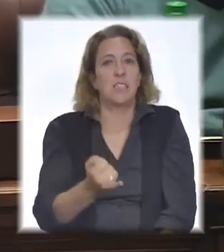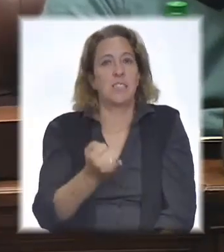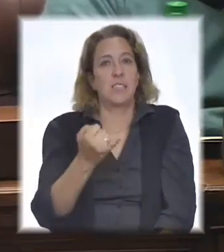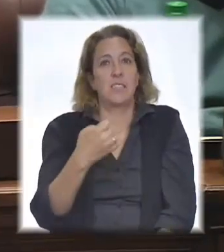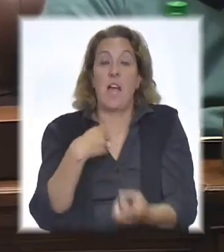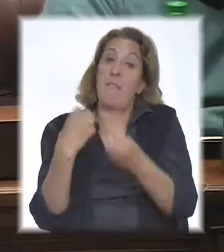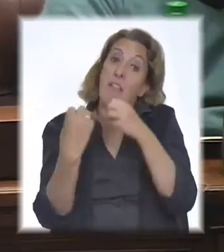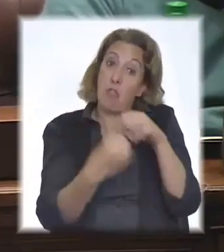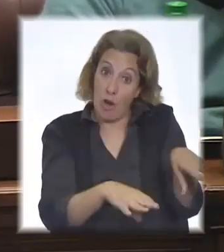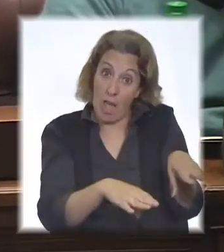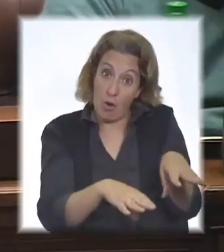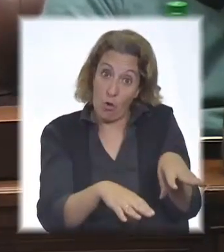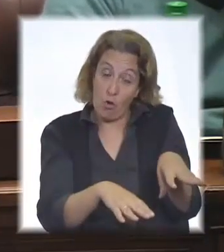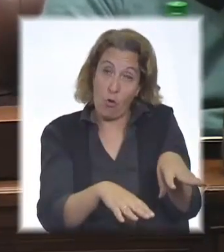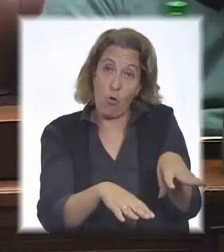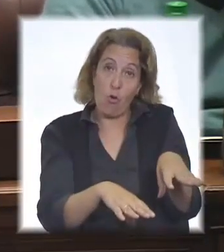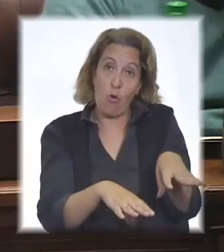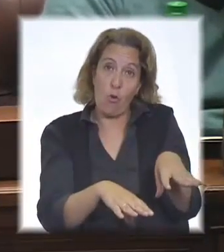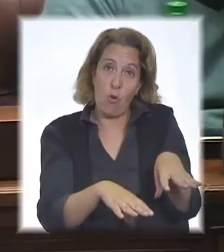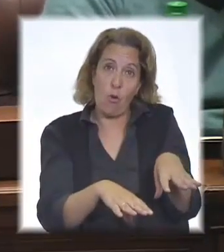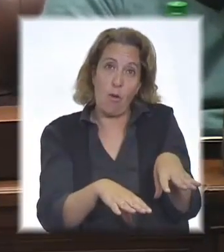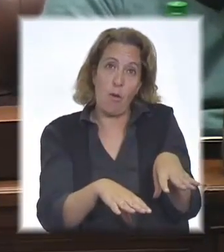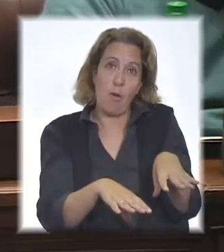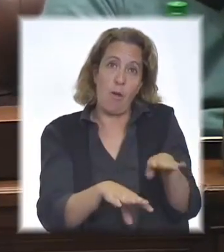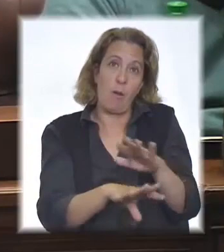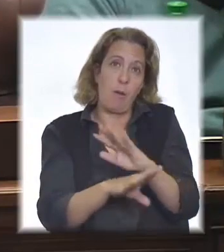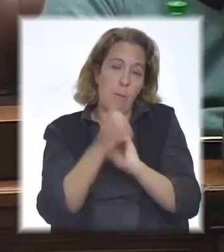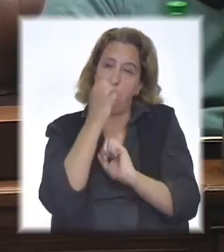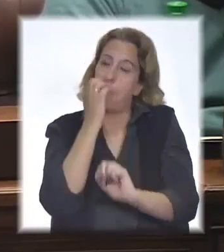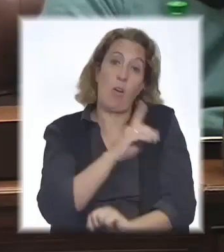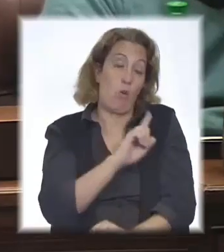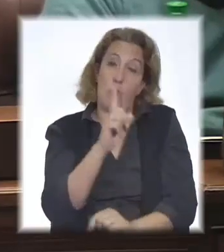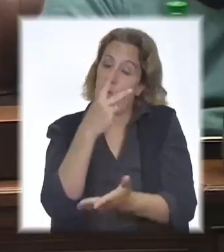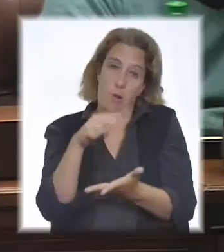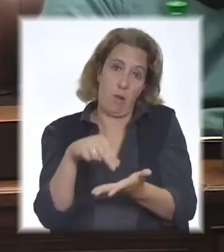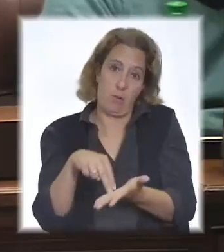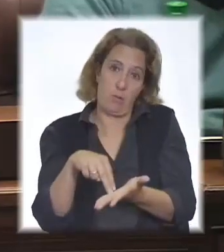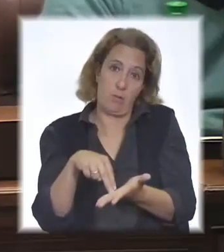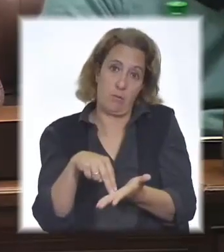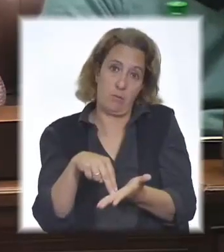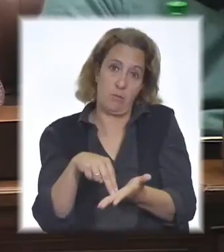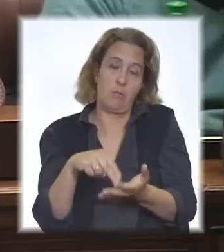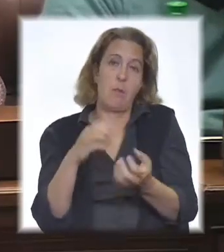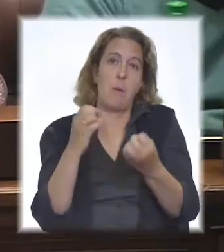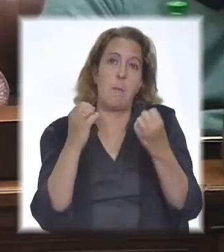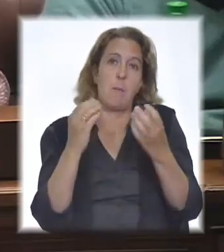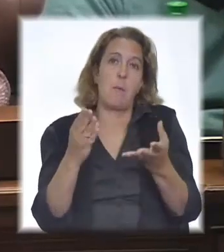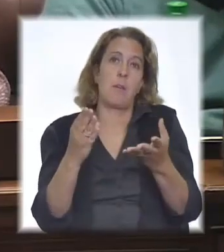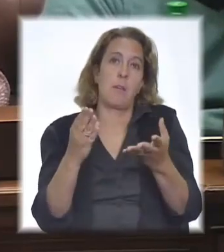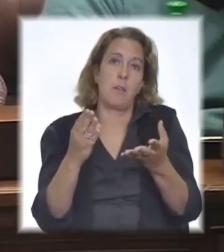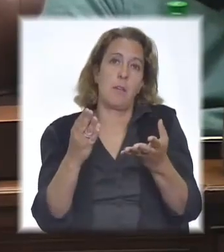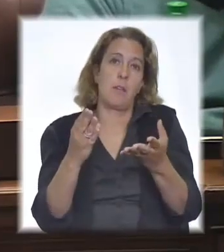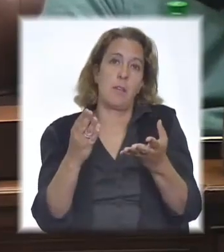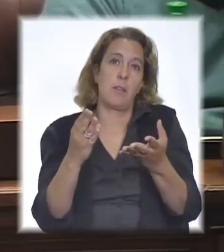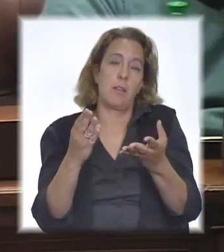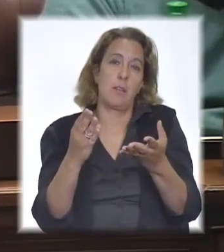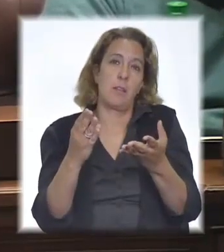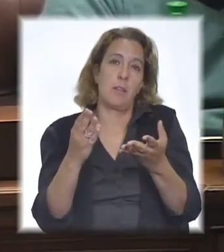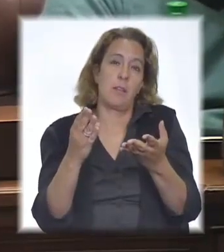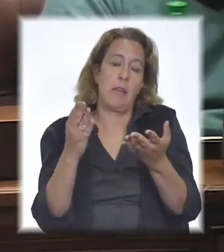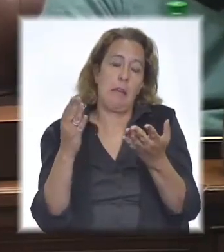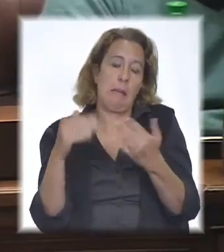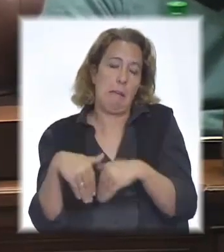abandonado mejor no le hablas porque seguramente caería